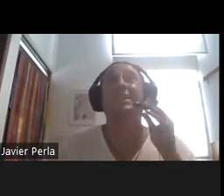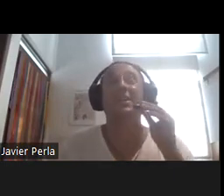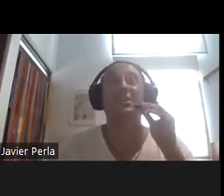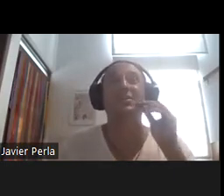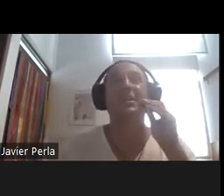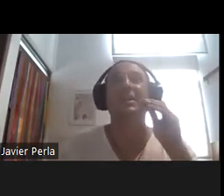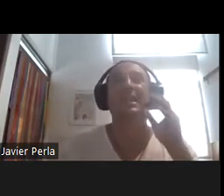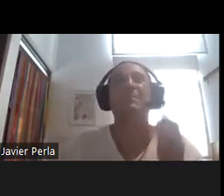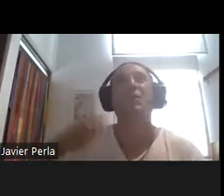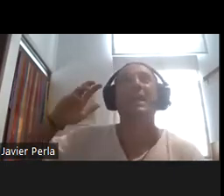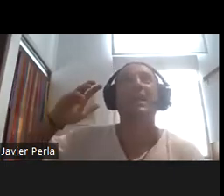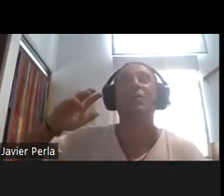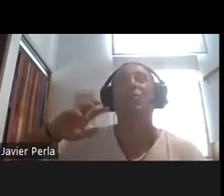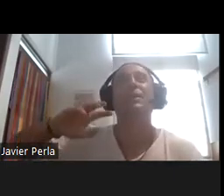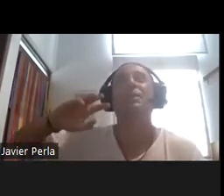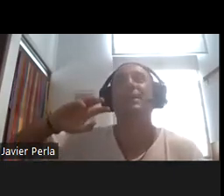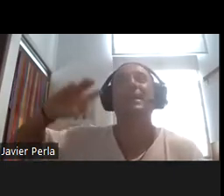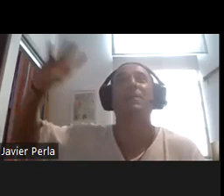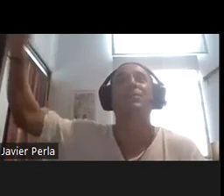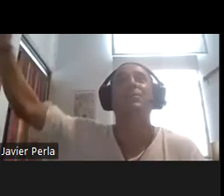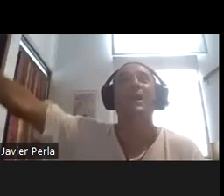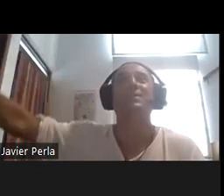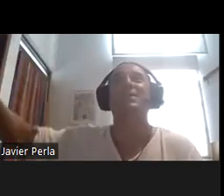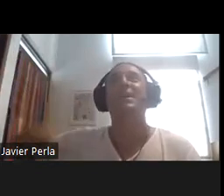hace 15 años, teníamos que leer los documentos pues, de